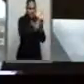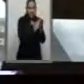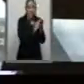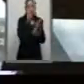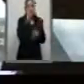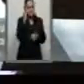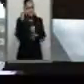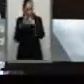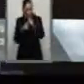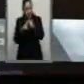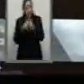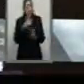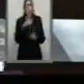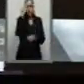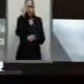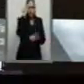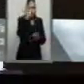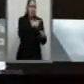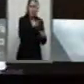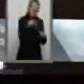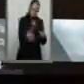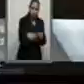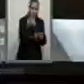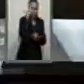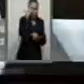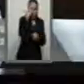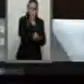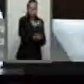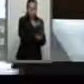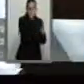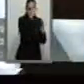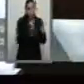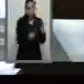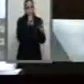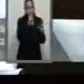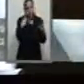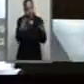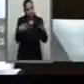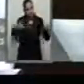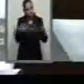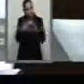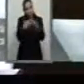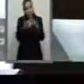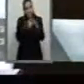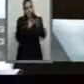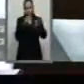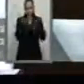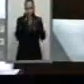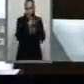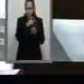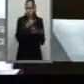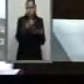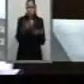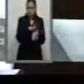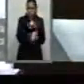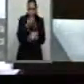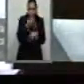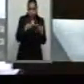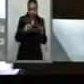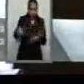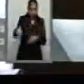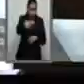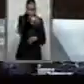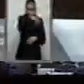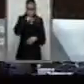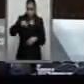Legislativa del Distrito Federal la calidad de Congreso Local. Por eso, hoy todos y cada uno de nosotros tenemos esta oportunidad en las manos,